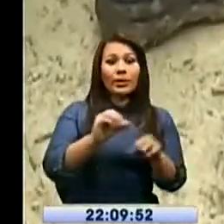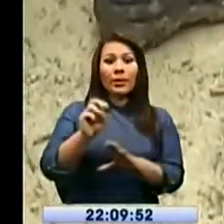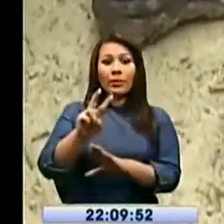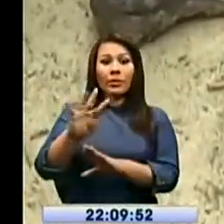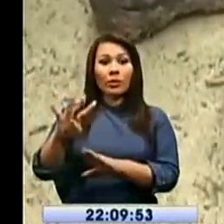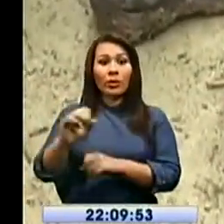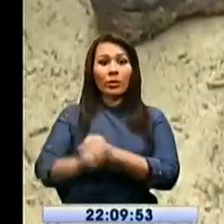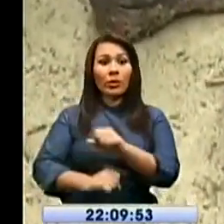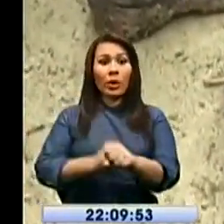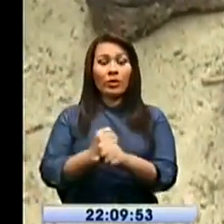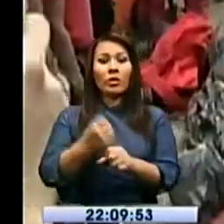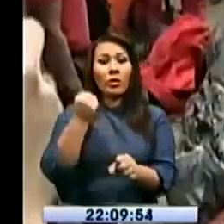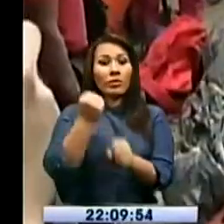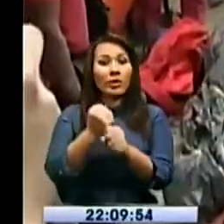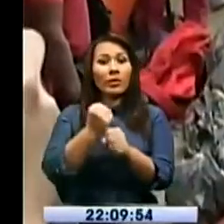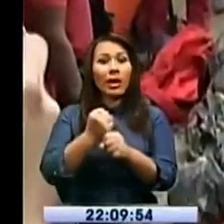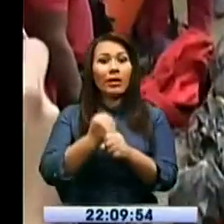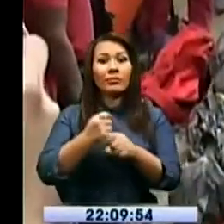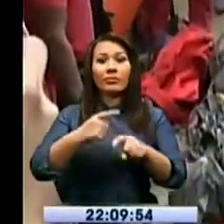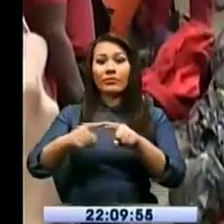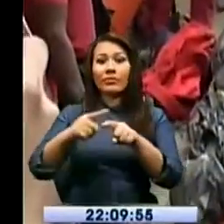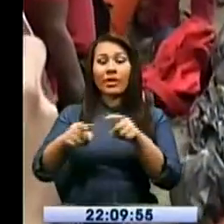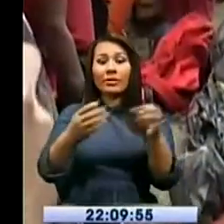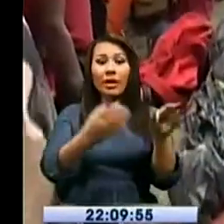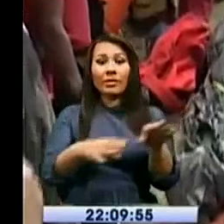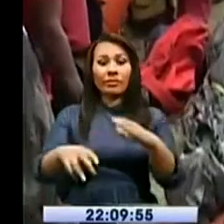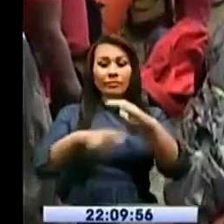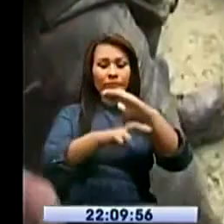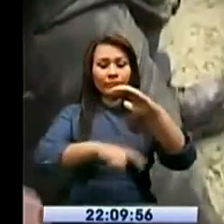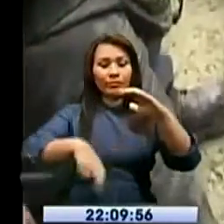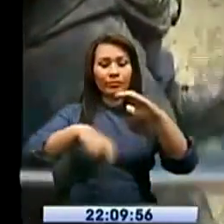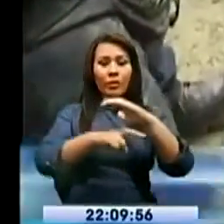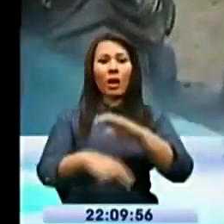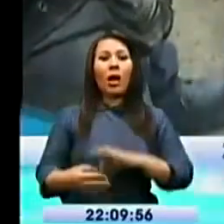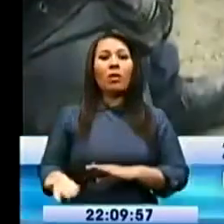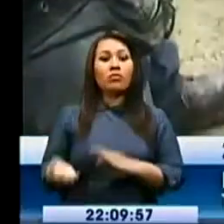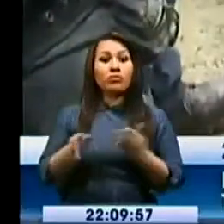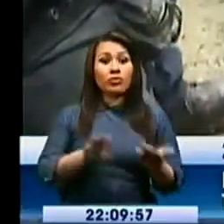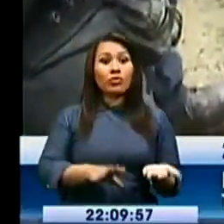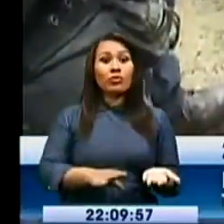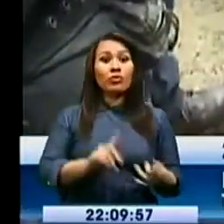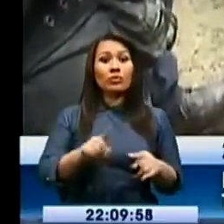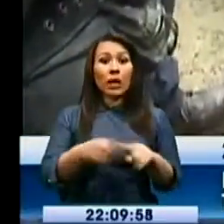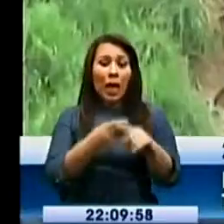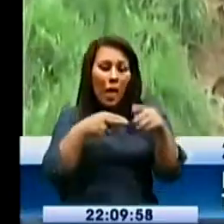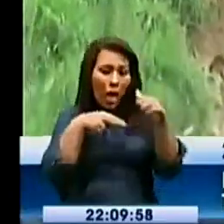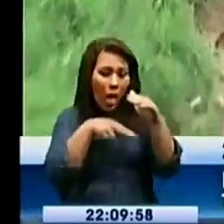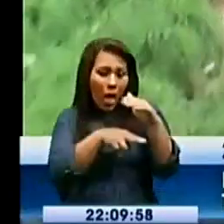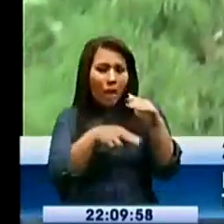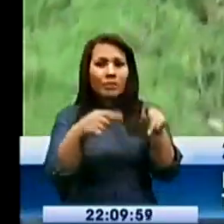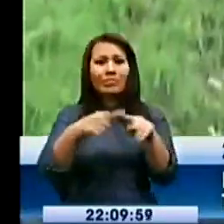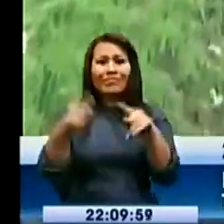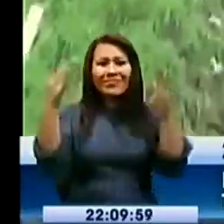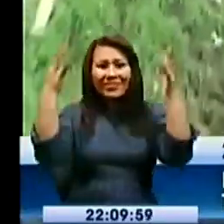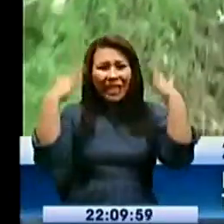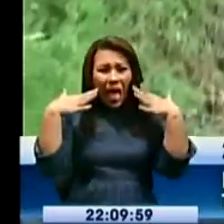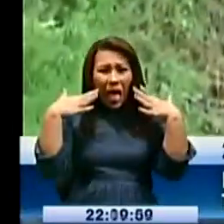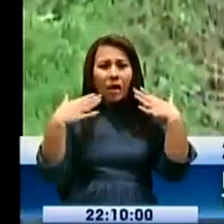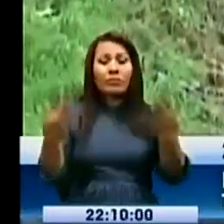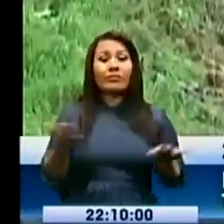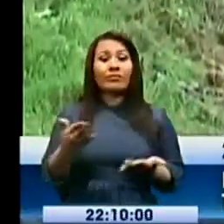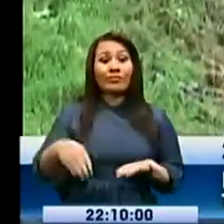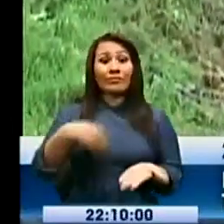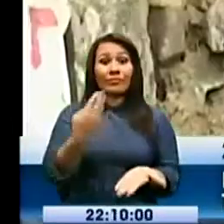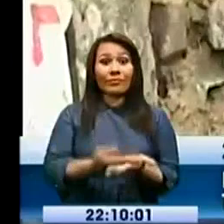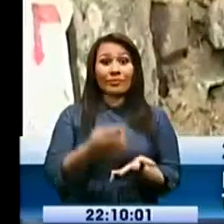de edad que se dedicaban a las labores de minería artesanal fallecieron luego de quedar sepultadas por toneladas de tierra que se desprendieron de